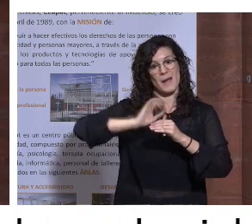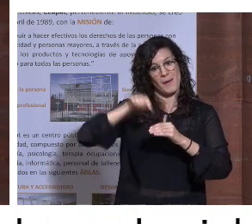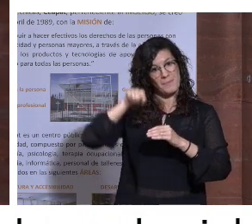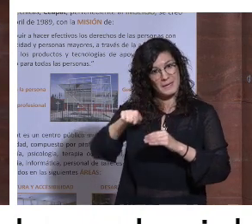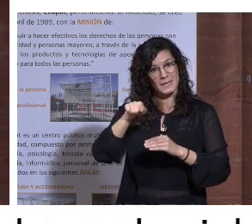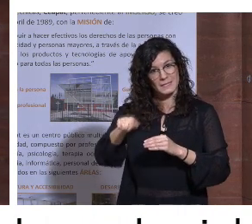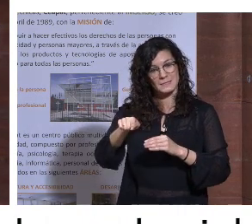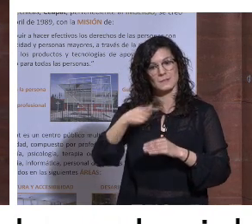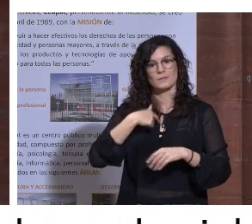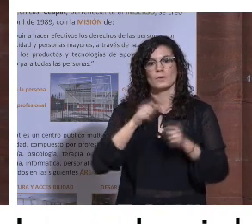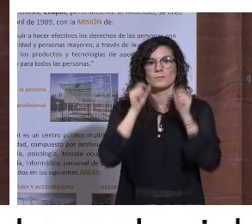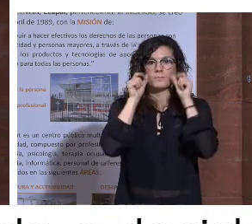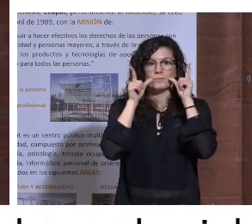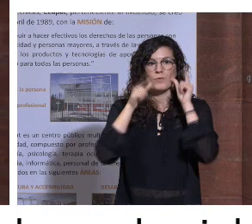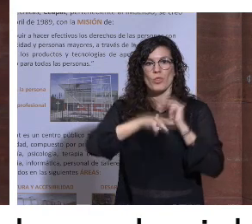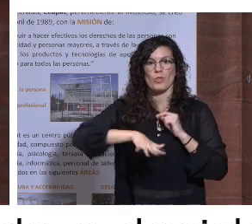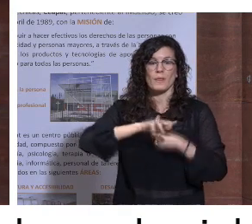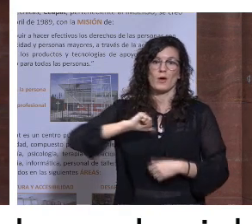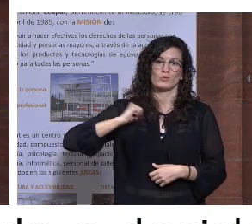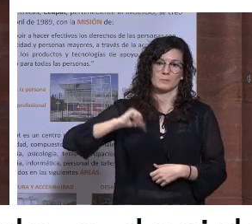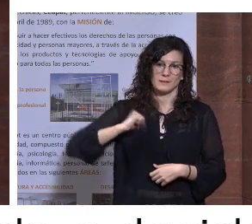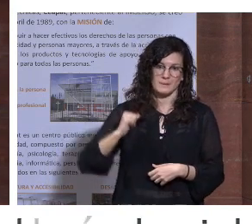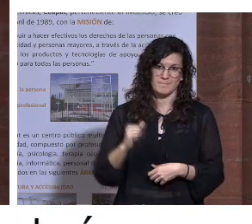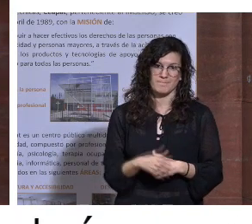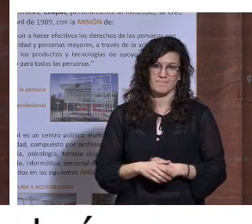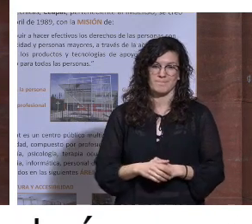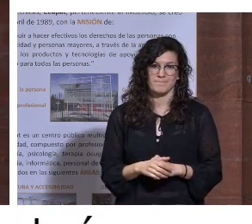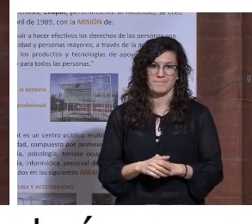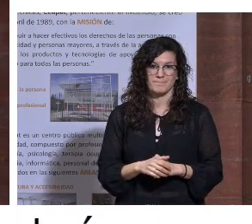pues lo descubrí en un hospital y al salir.